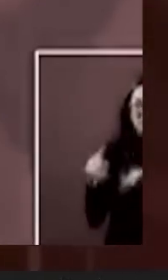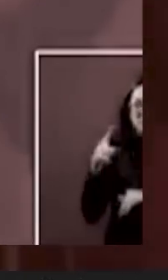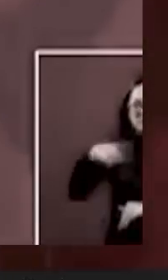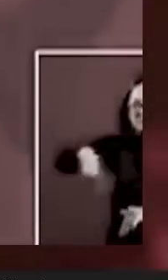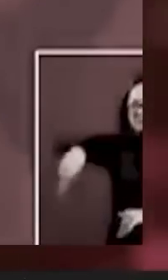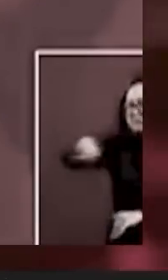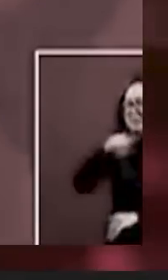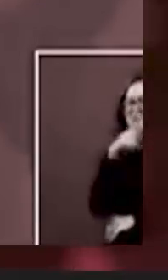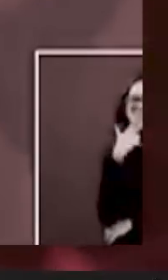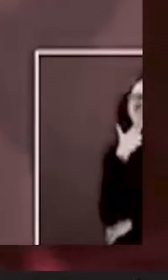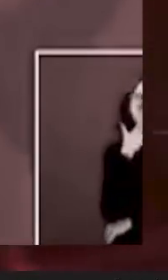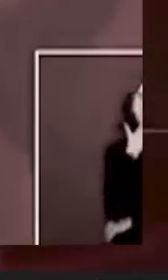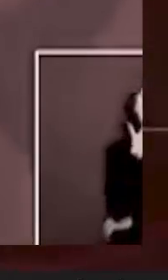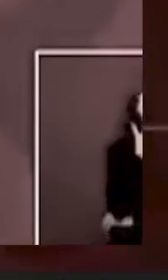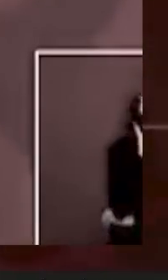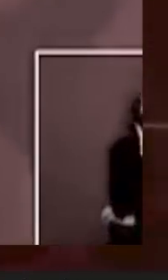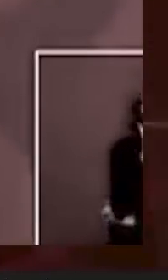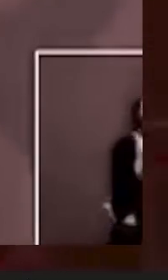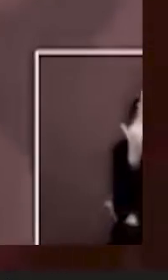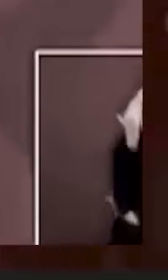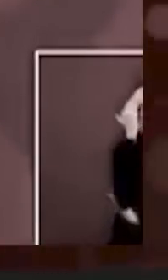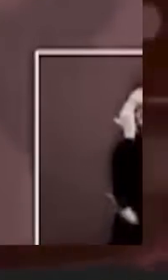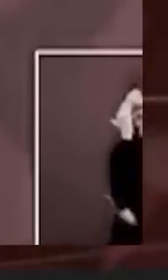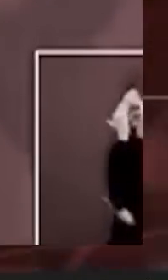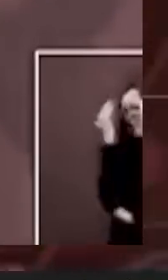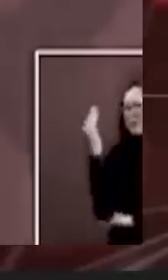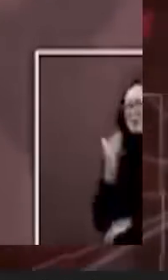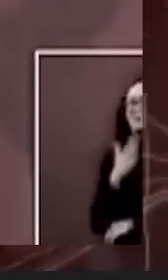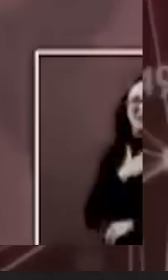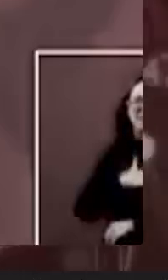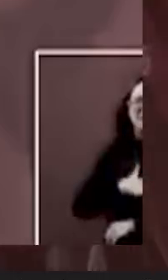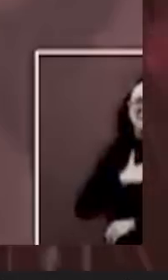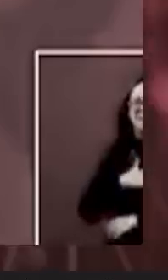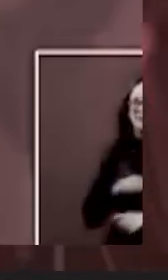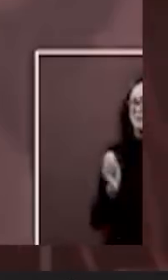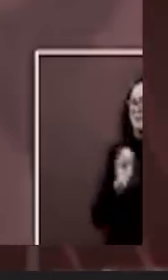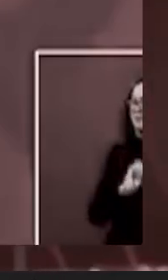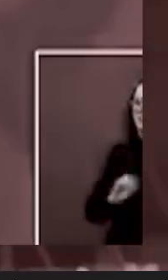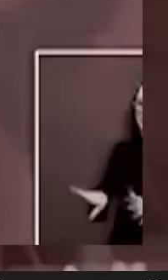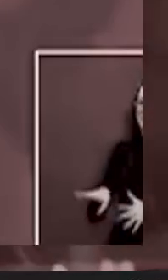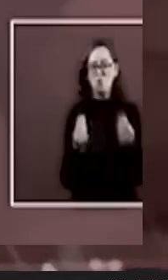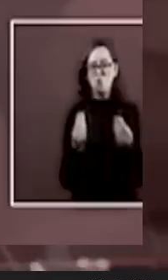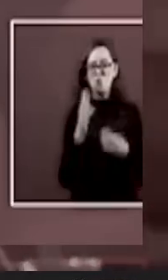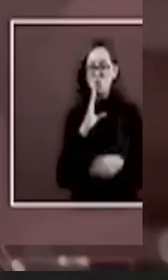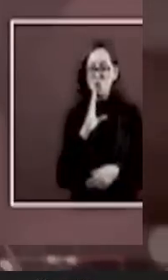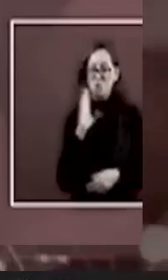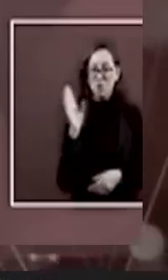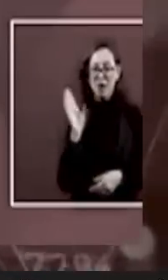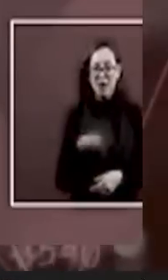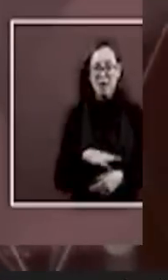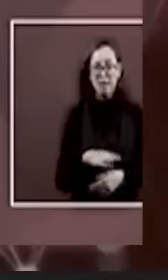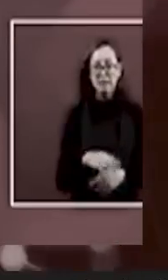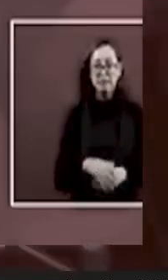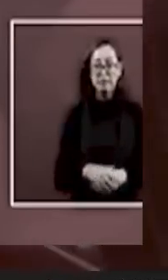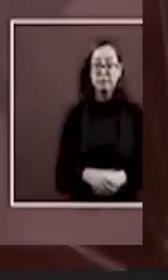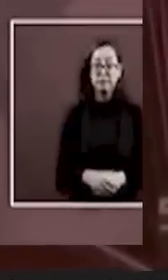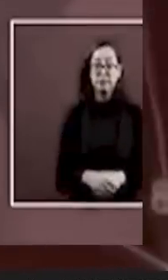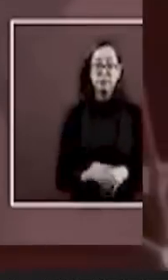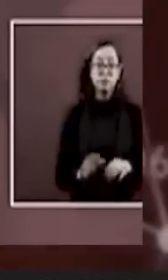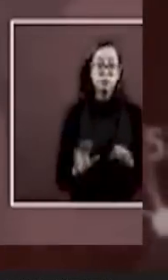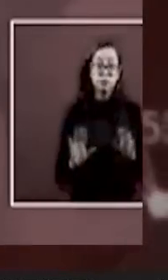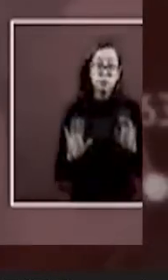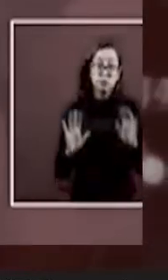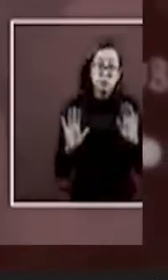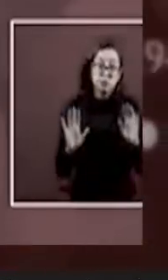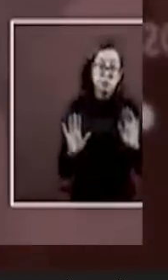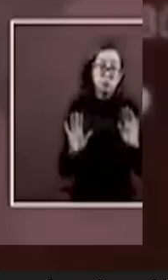efectuaron operaciones a través del sistema financiero mexicano por montos elevados de dinero realizados mediante transferencias electrónicas,